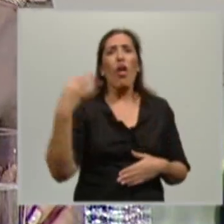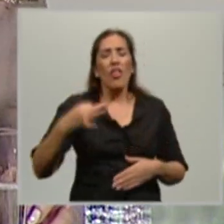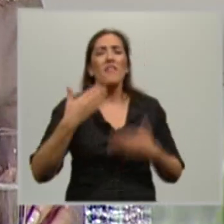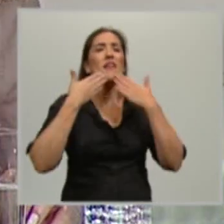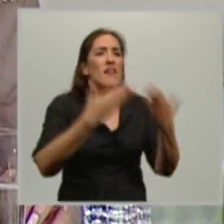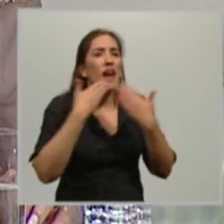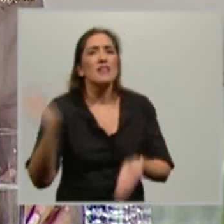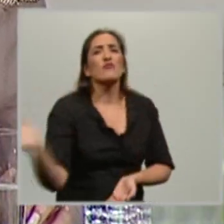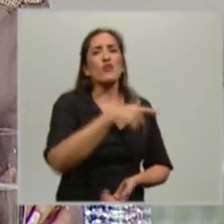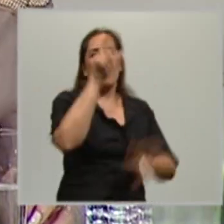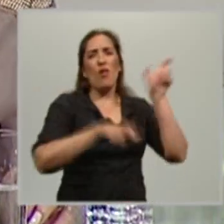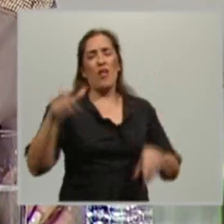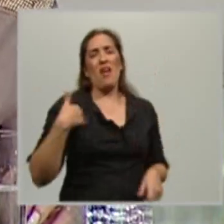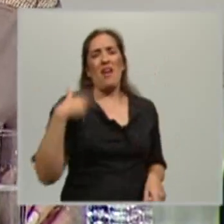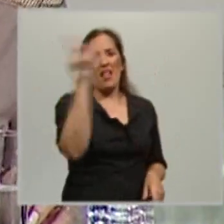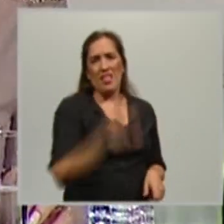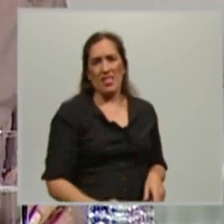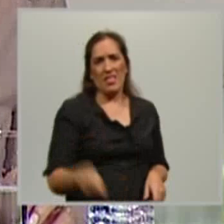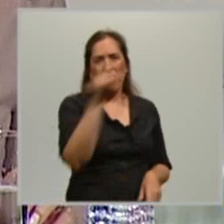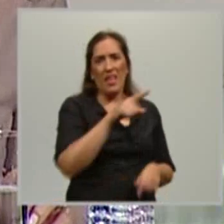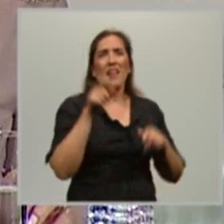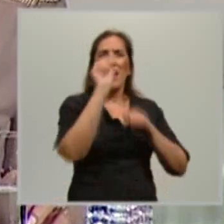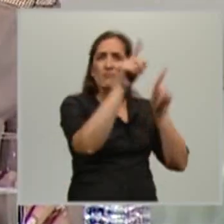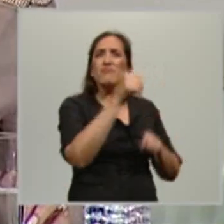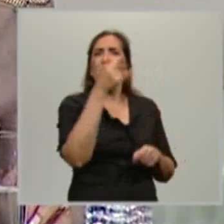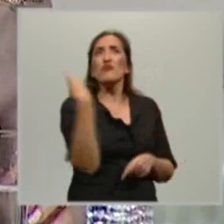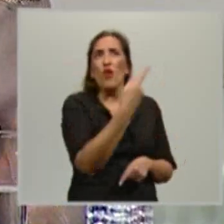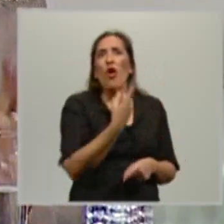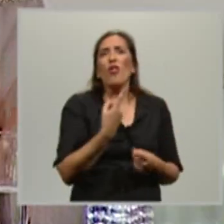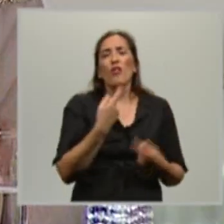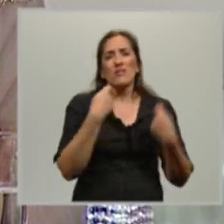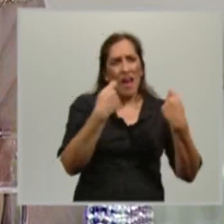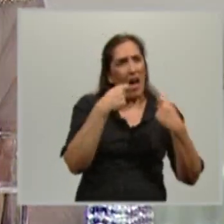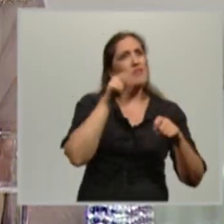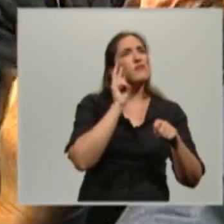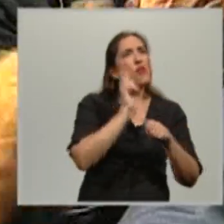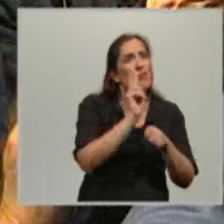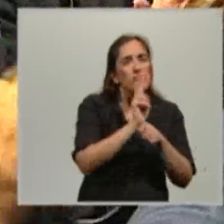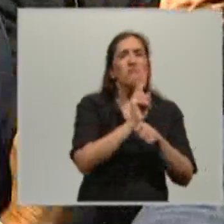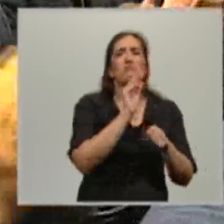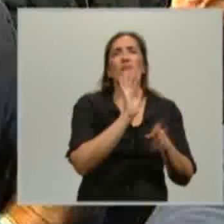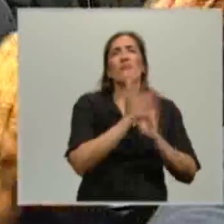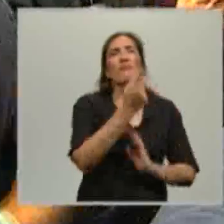consumidores de la República Argentina, que son los que la mantienen.